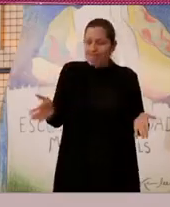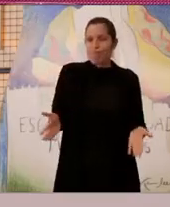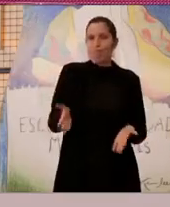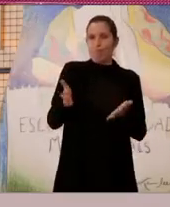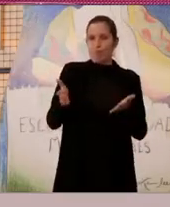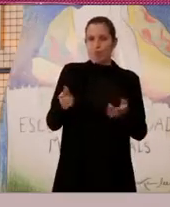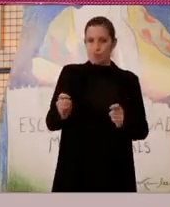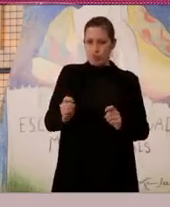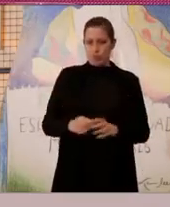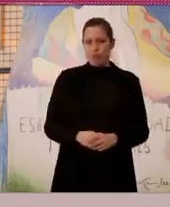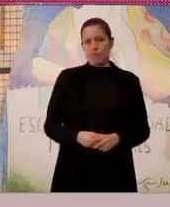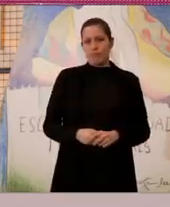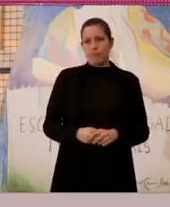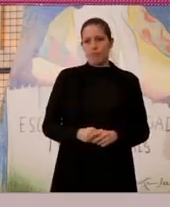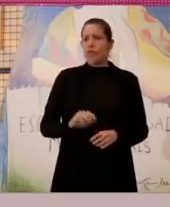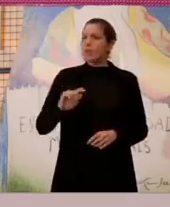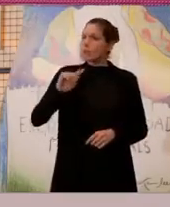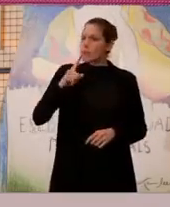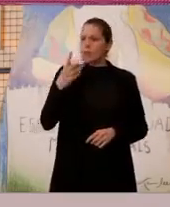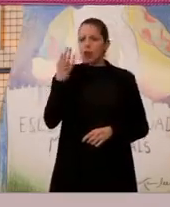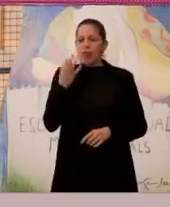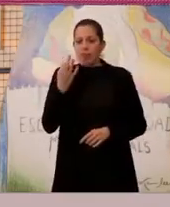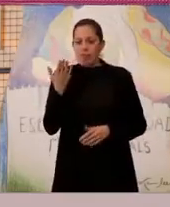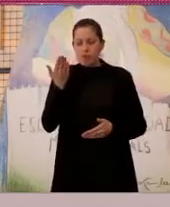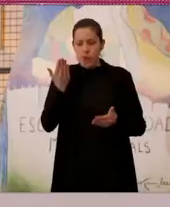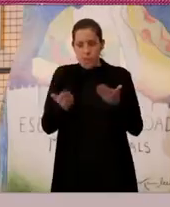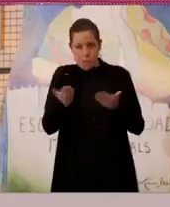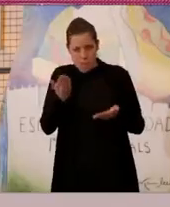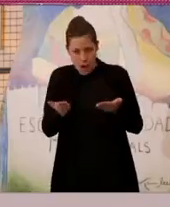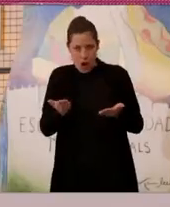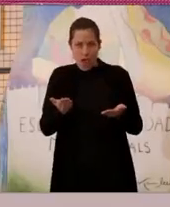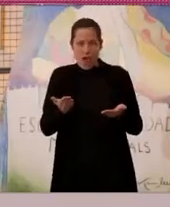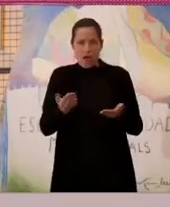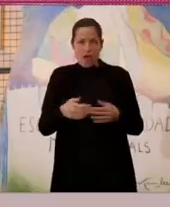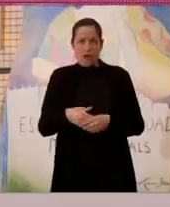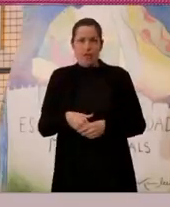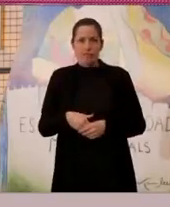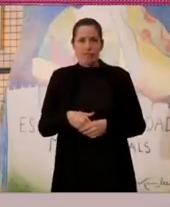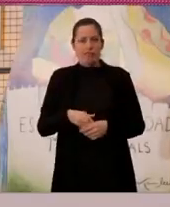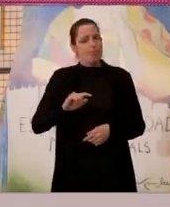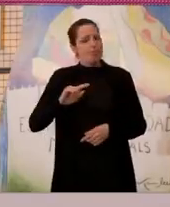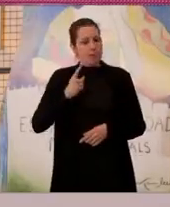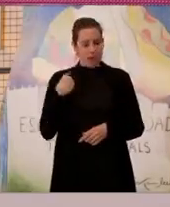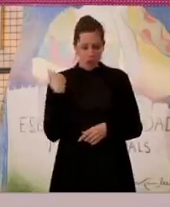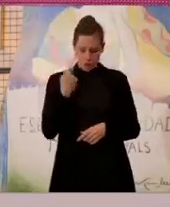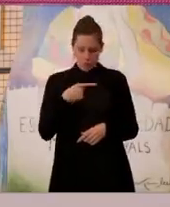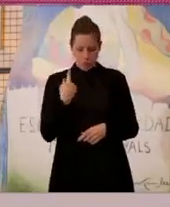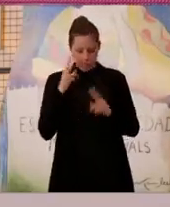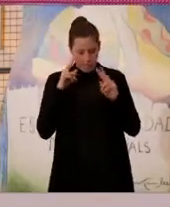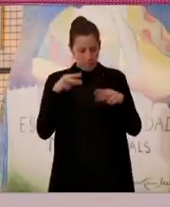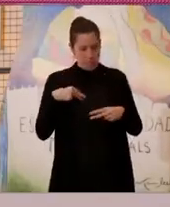somos las primeras que tenemos que valorarlo porque si nosotras mismas no lo valoramos cuando yo voy a las